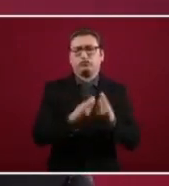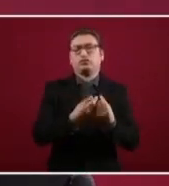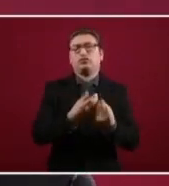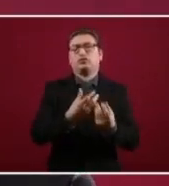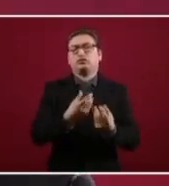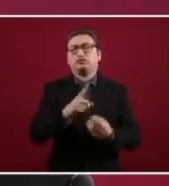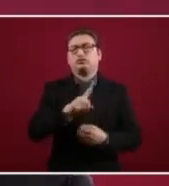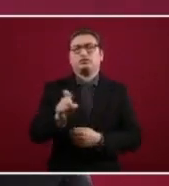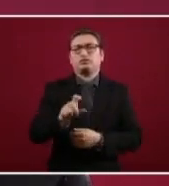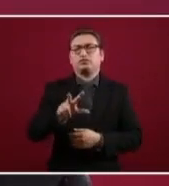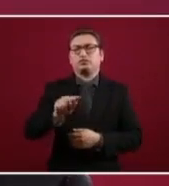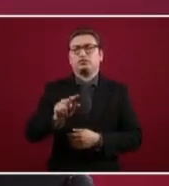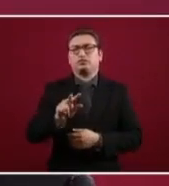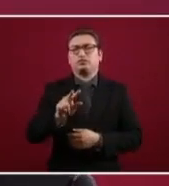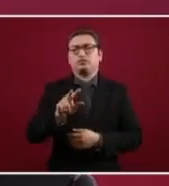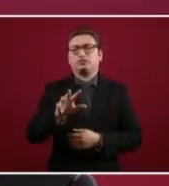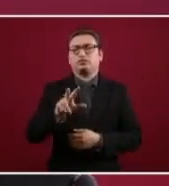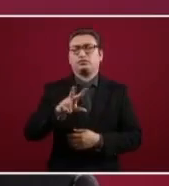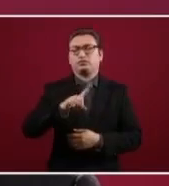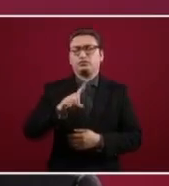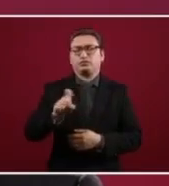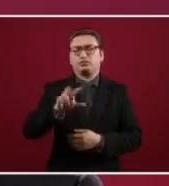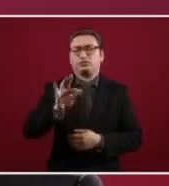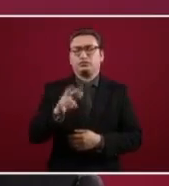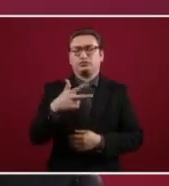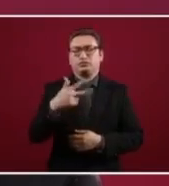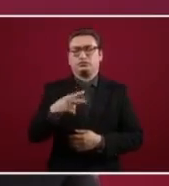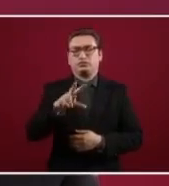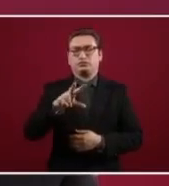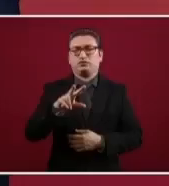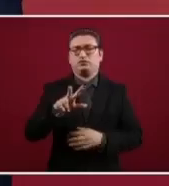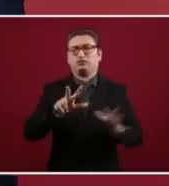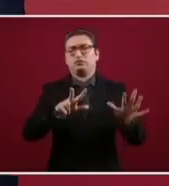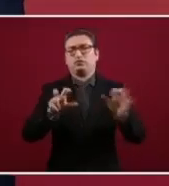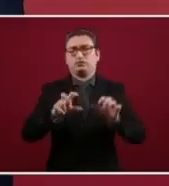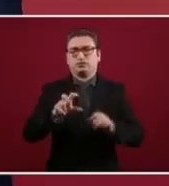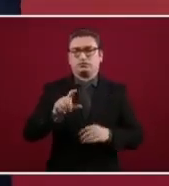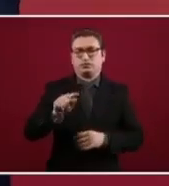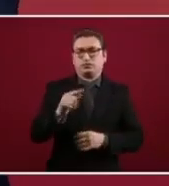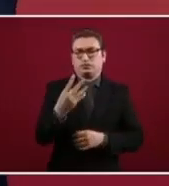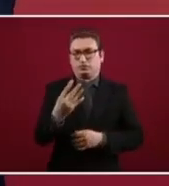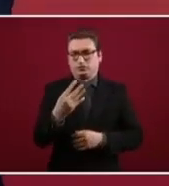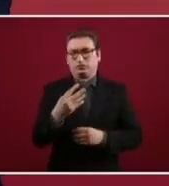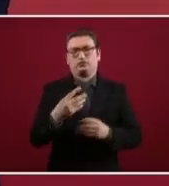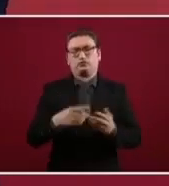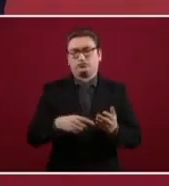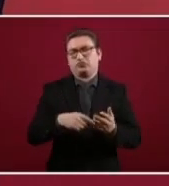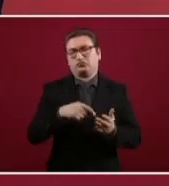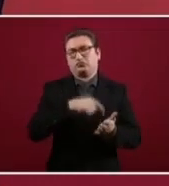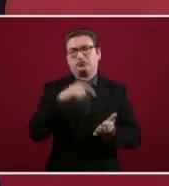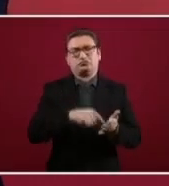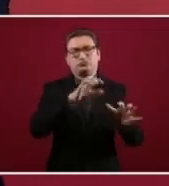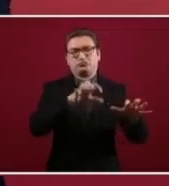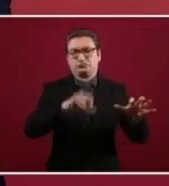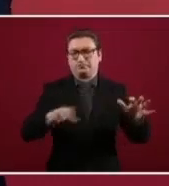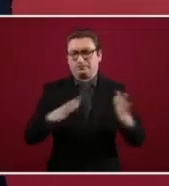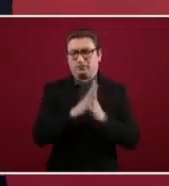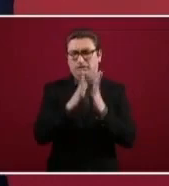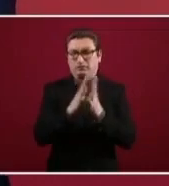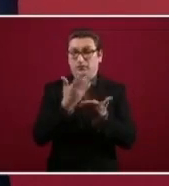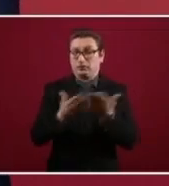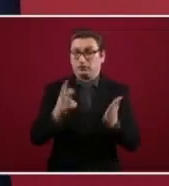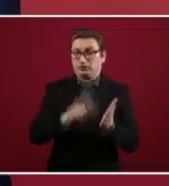148 mil 884 establecimientos participantes en esta edición